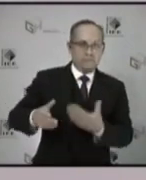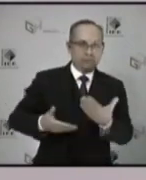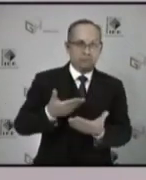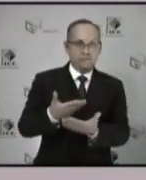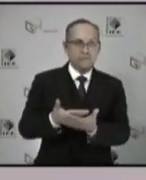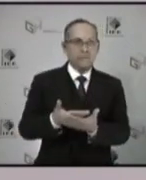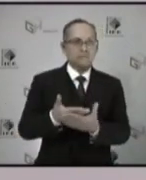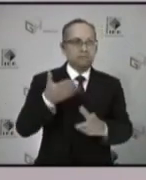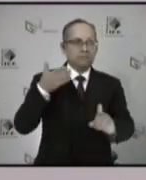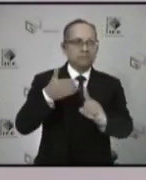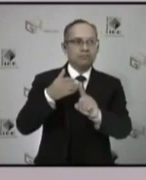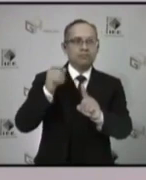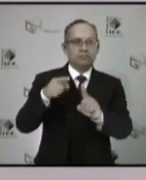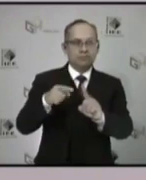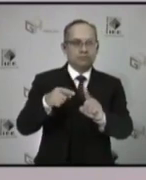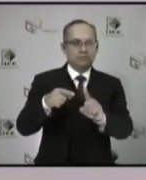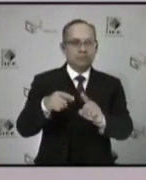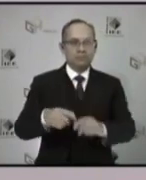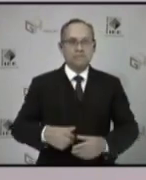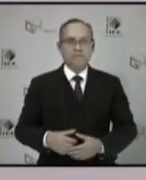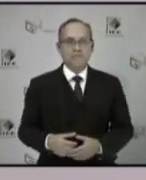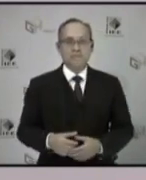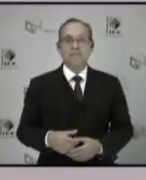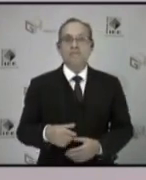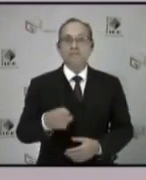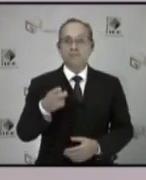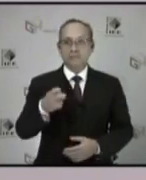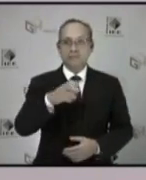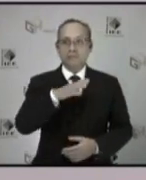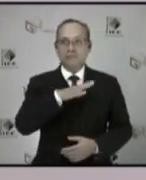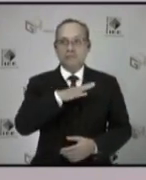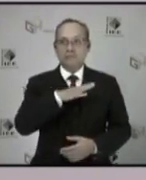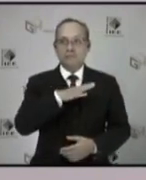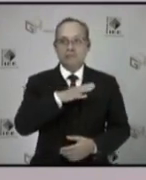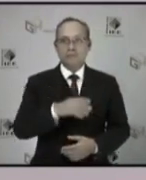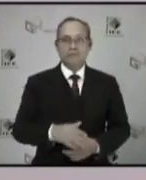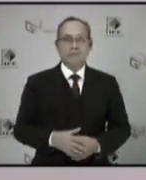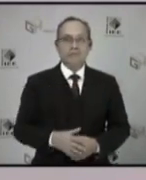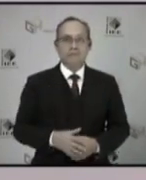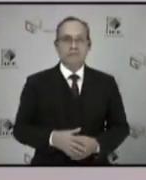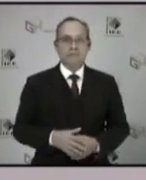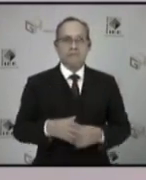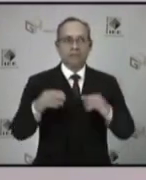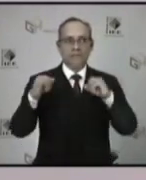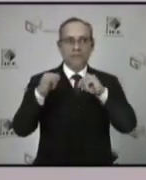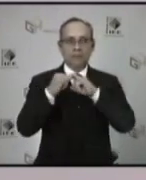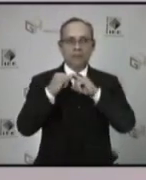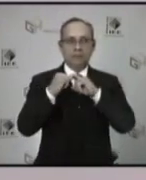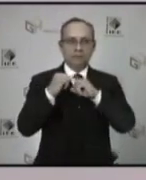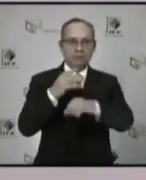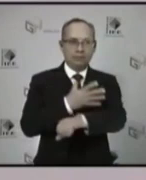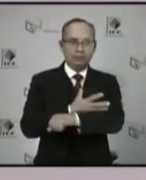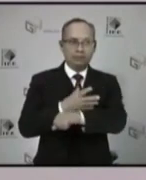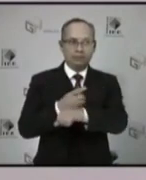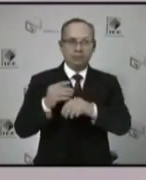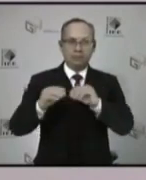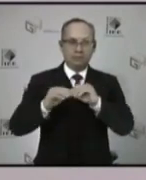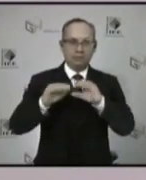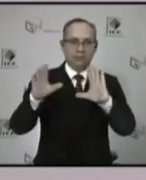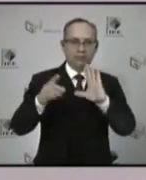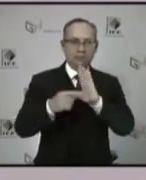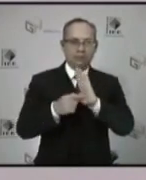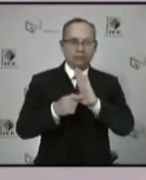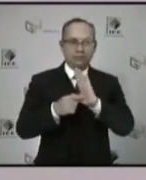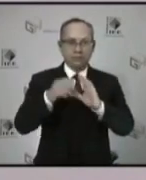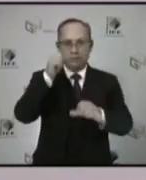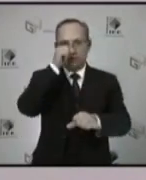Porque el auditor superior del Estado, el titular del Instituto de Transparencia, el secretario de